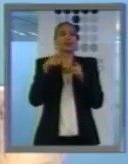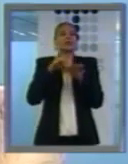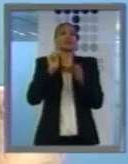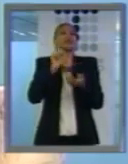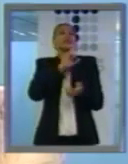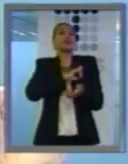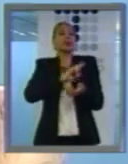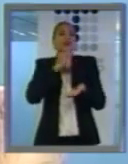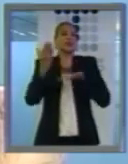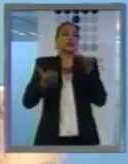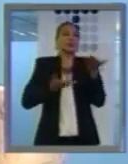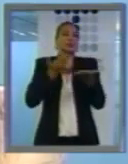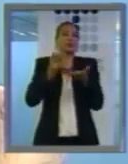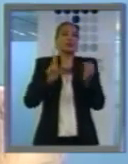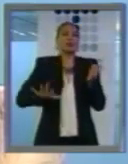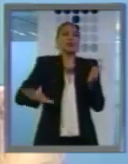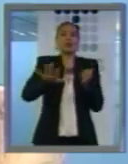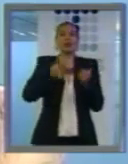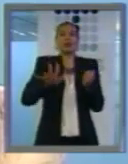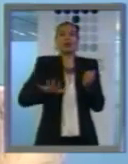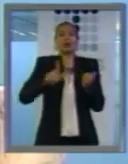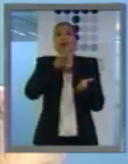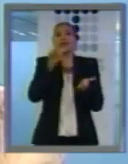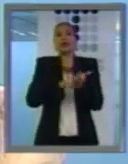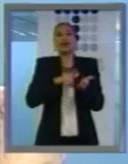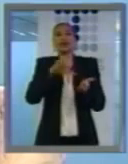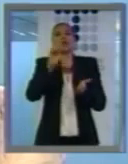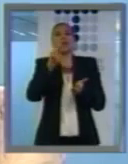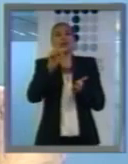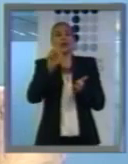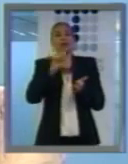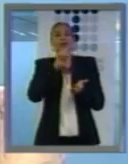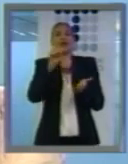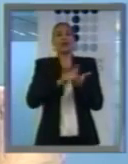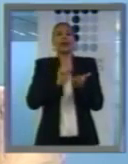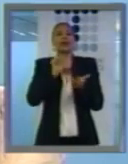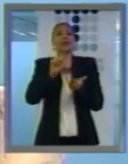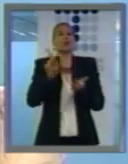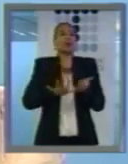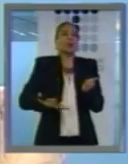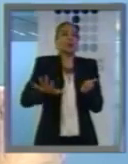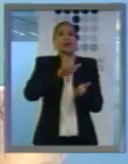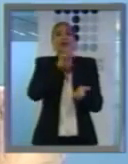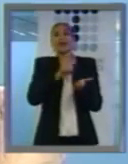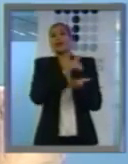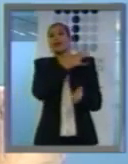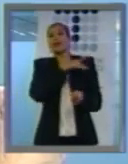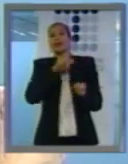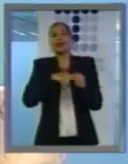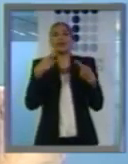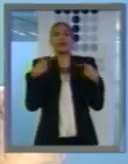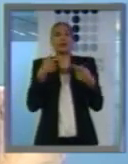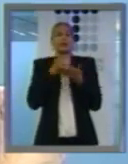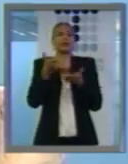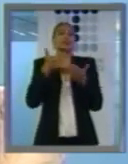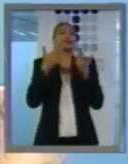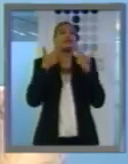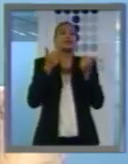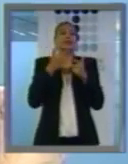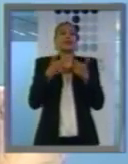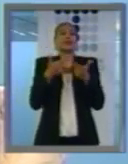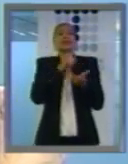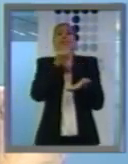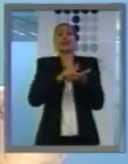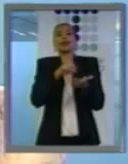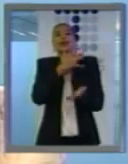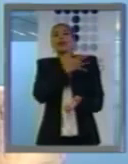Arrendamientos y Servicios del Sector Público, la Ley Federal de Competencia, la Ley Federal de Deuda Pública, la Ley Federal de Contribuyente, la Ley General de Partidos